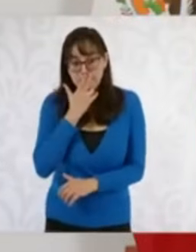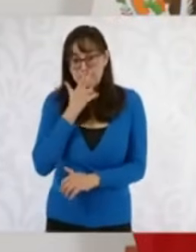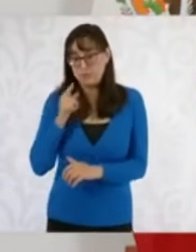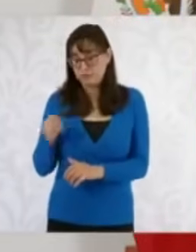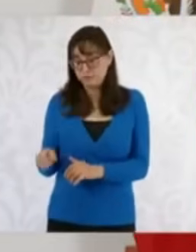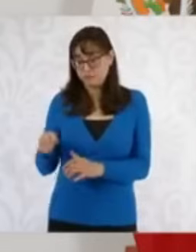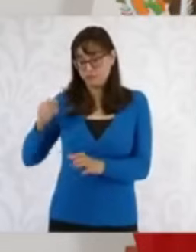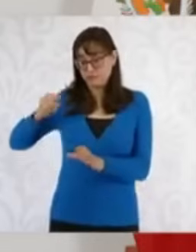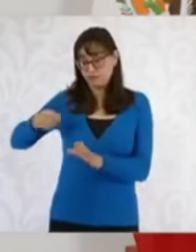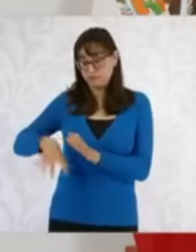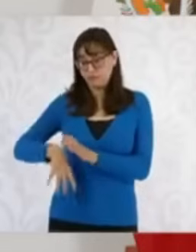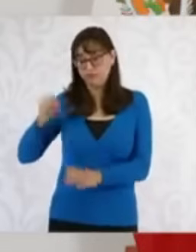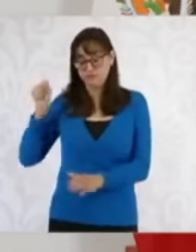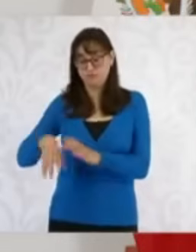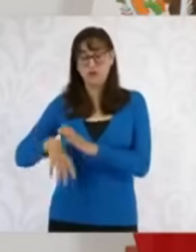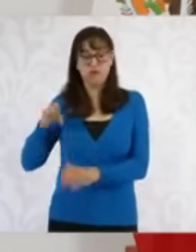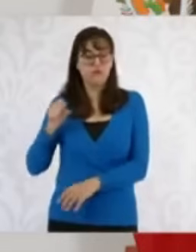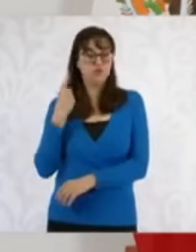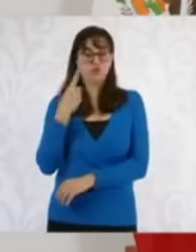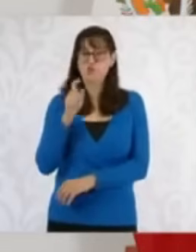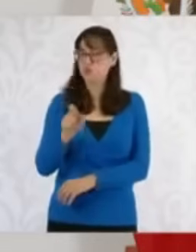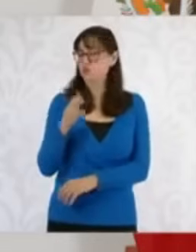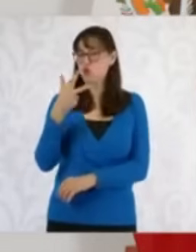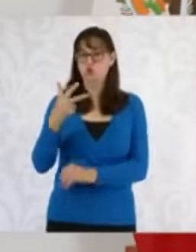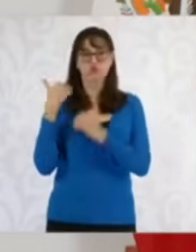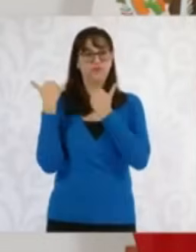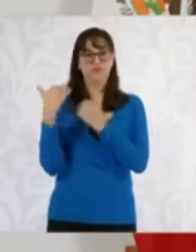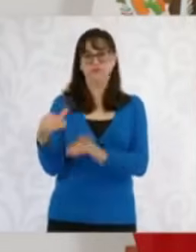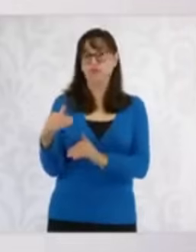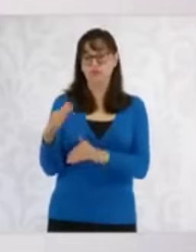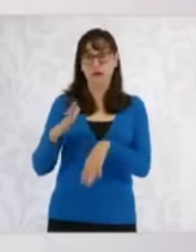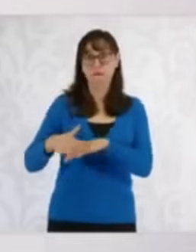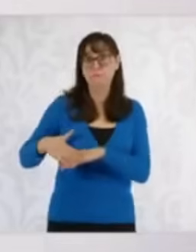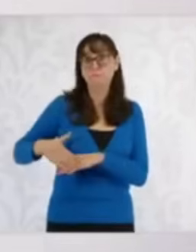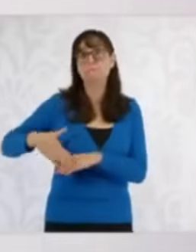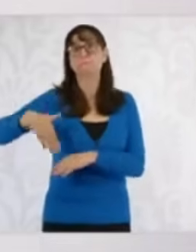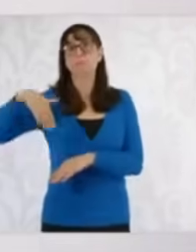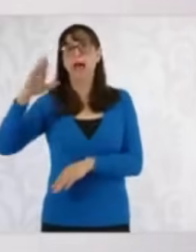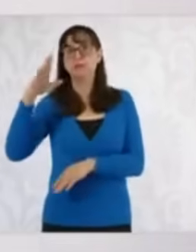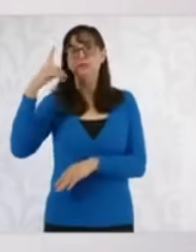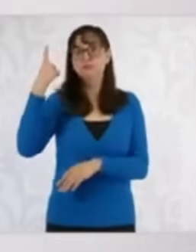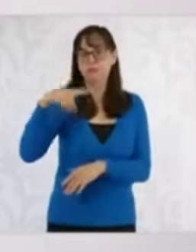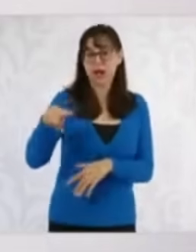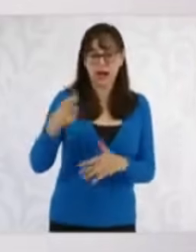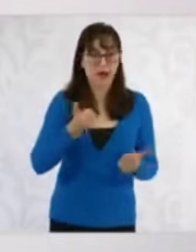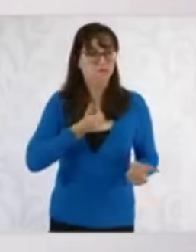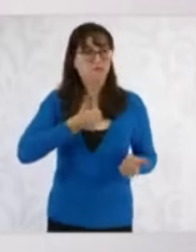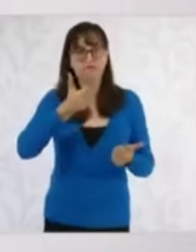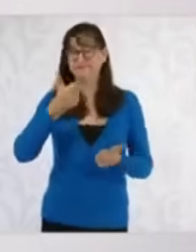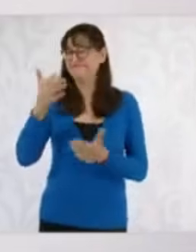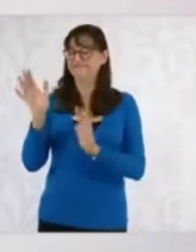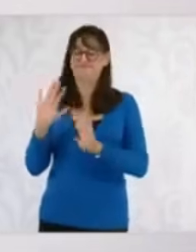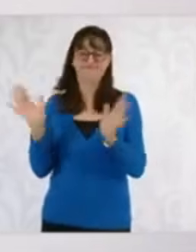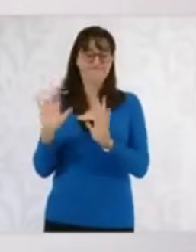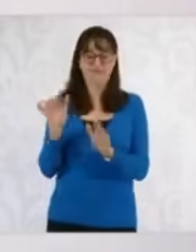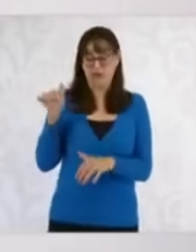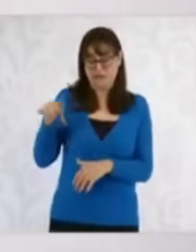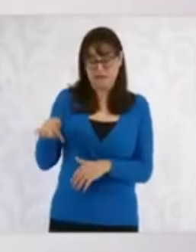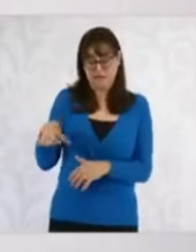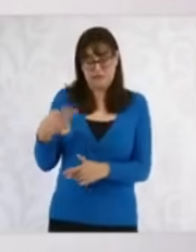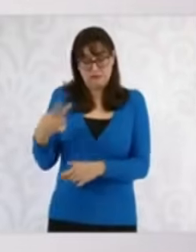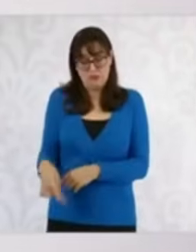exceder ese nivel. Digamos, esa es nuestra meta, que tiene una base de sostenibilidad y al mismo tiempo una base